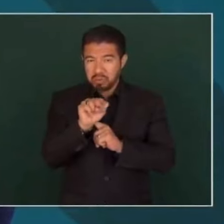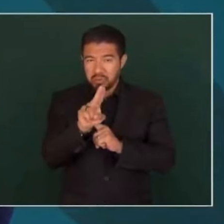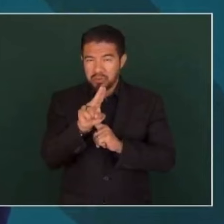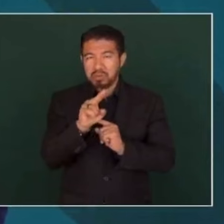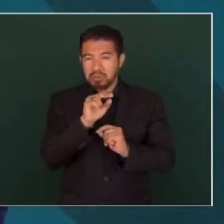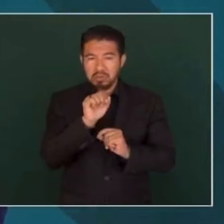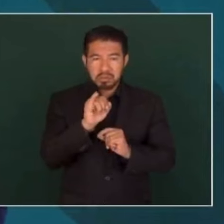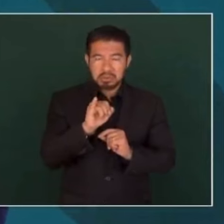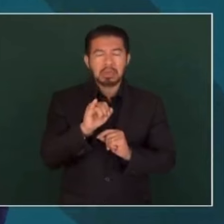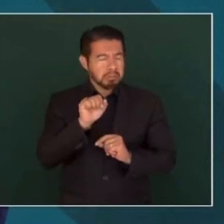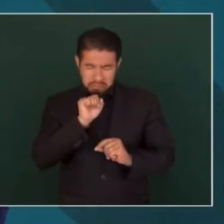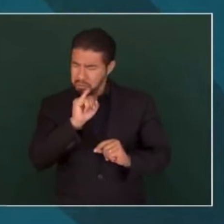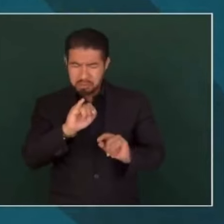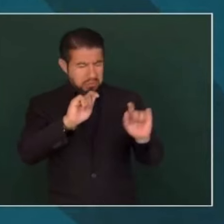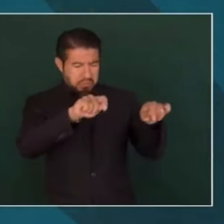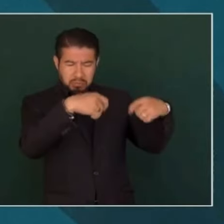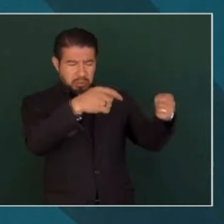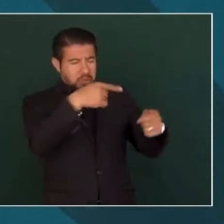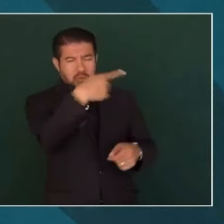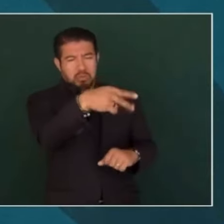hace cargo. Pero